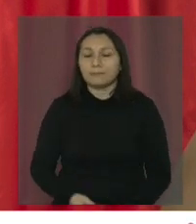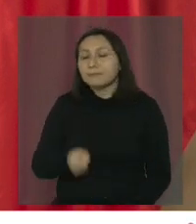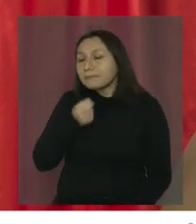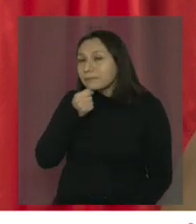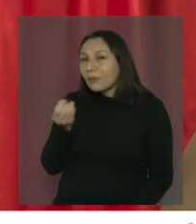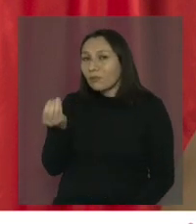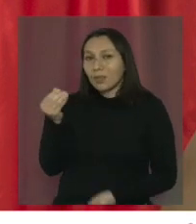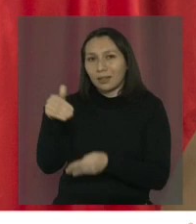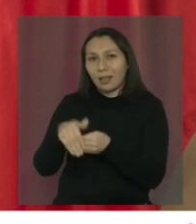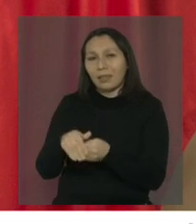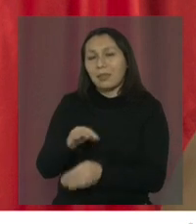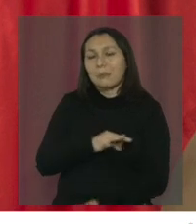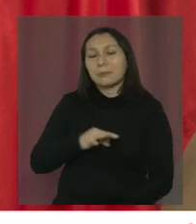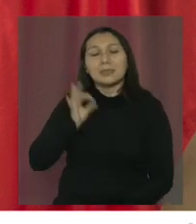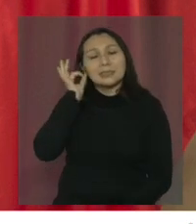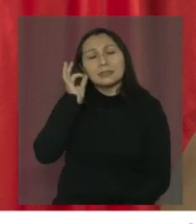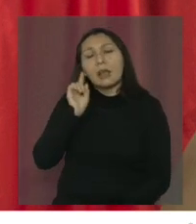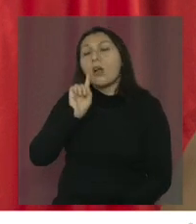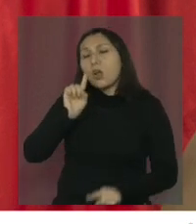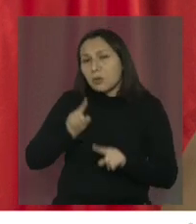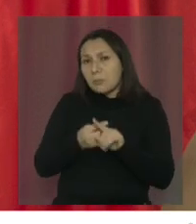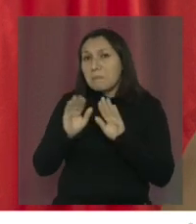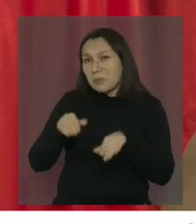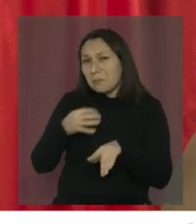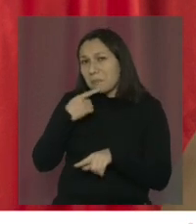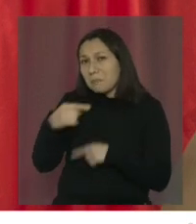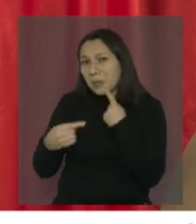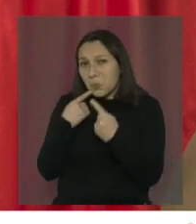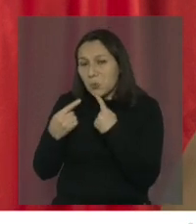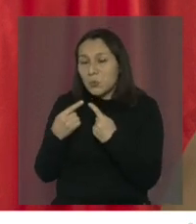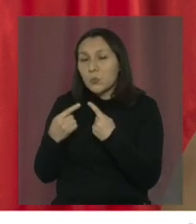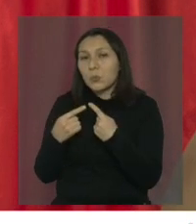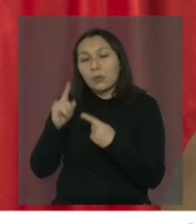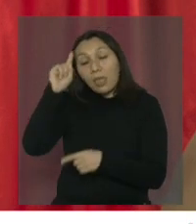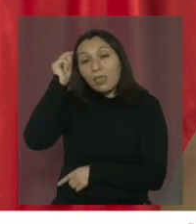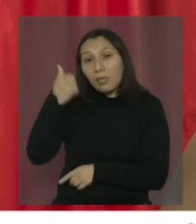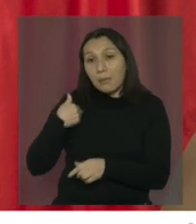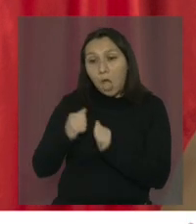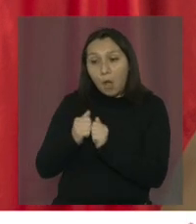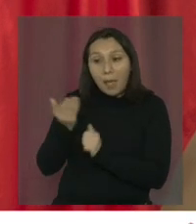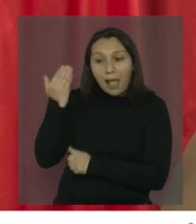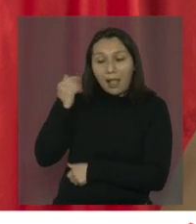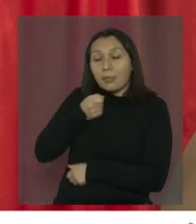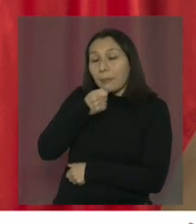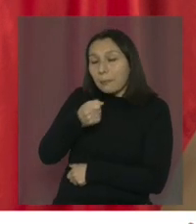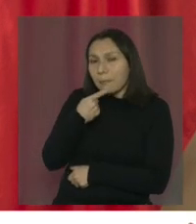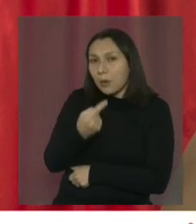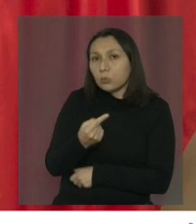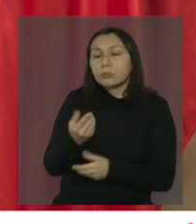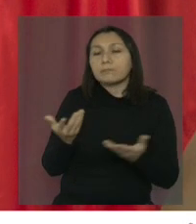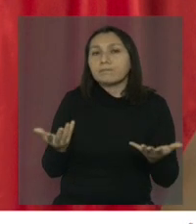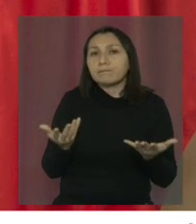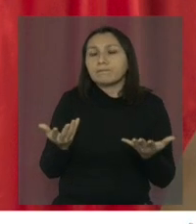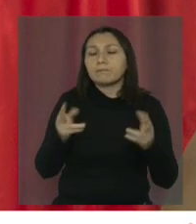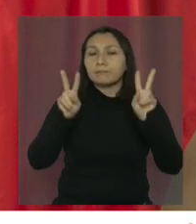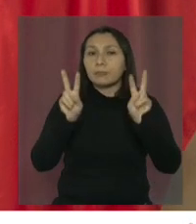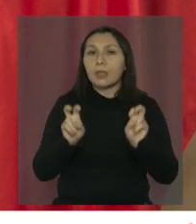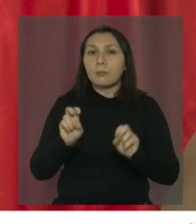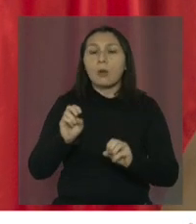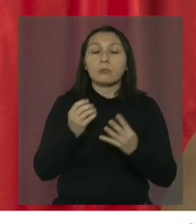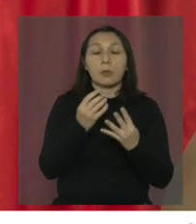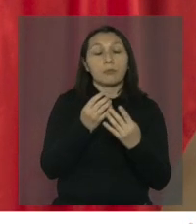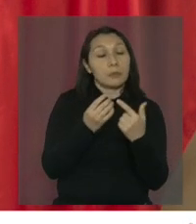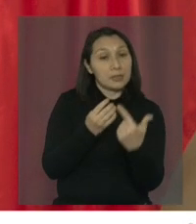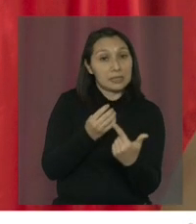buenas tardes contra preguntando también la idea de mi compañera es si finalmente el tema de los cuatro